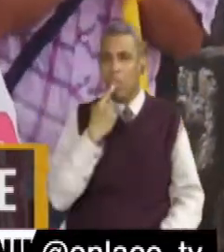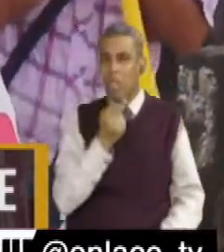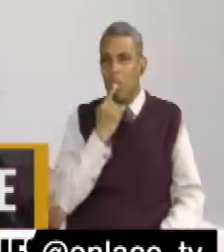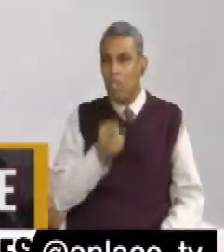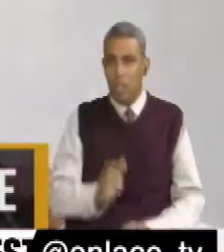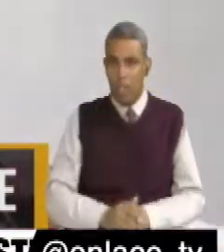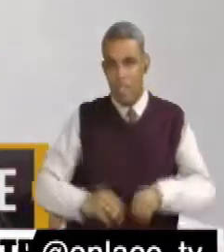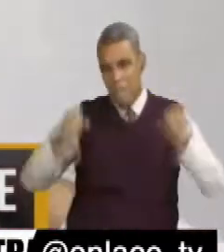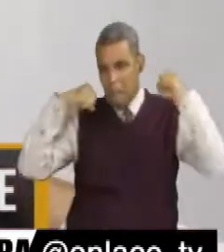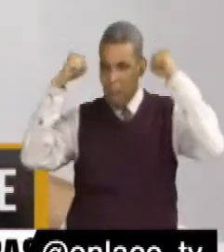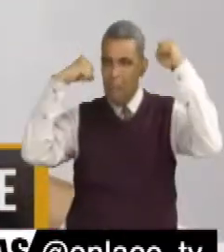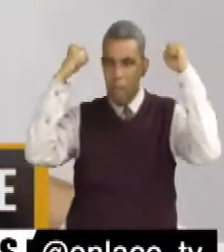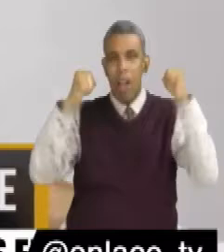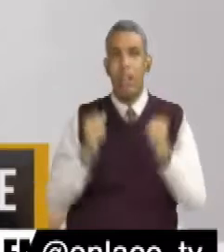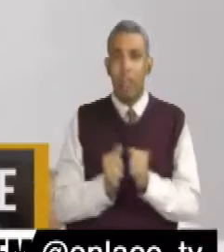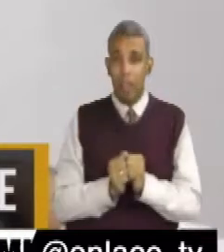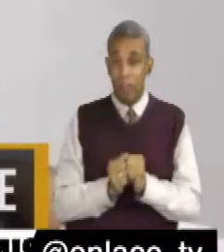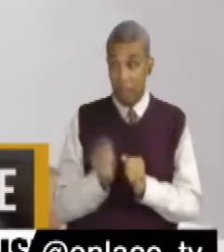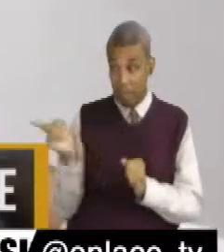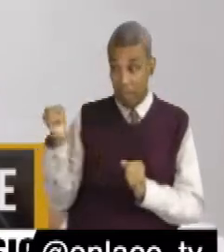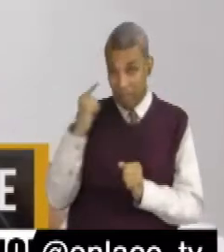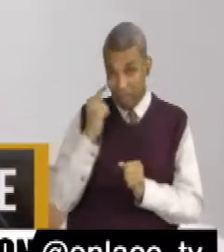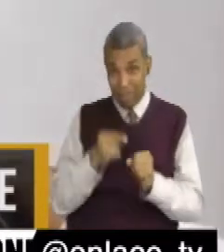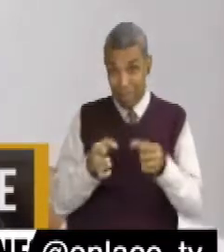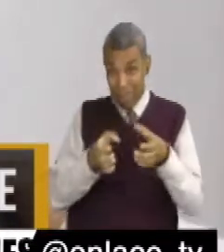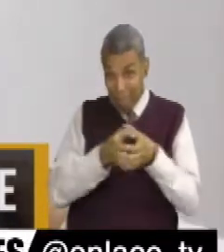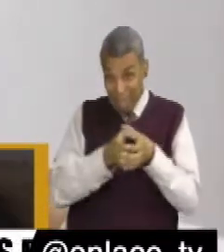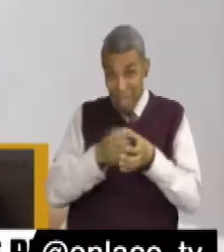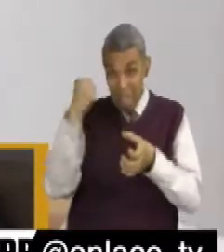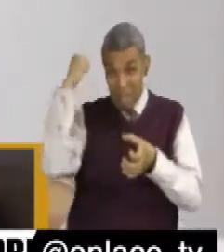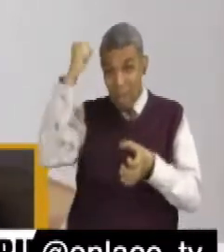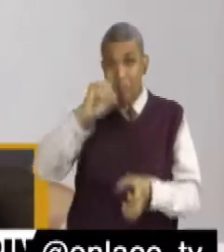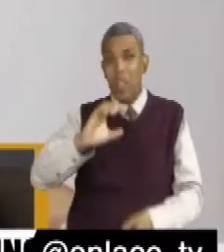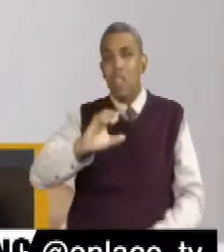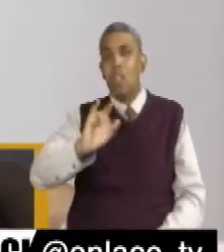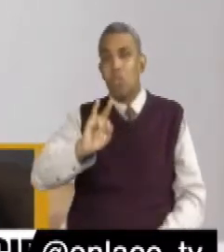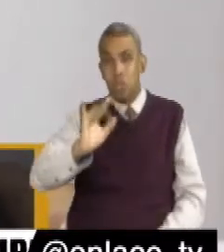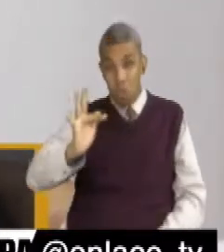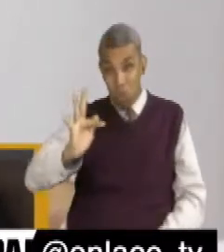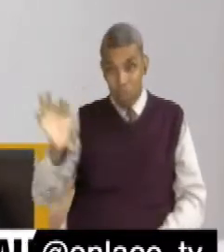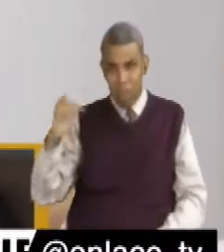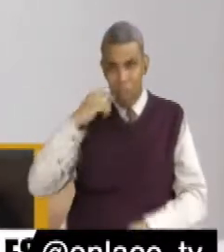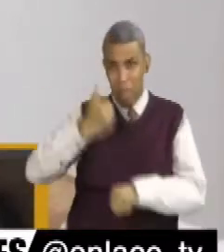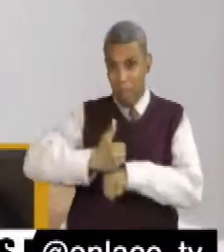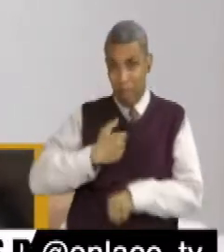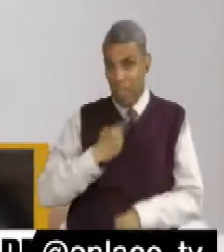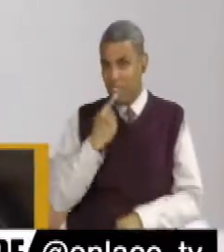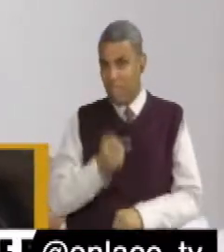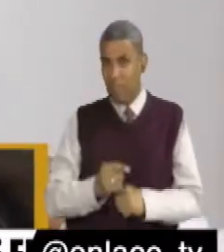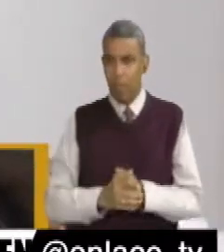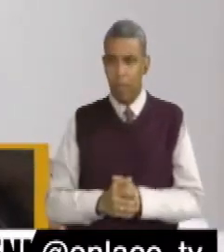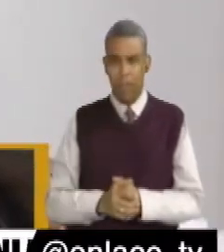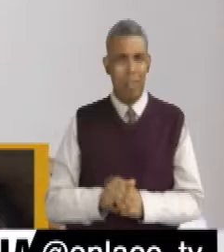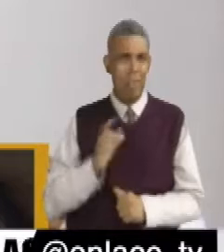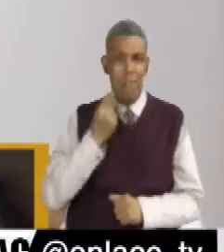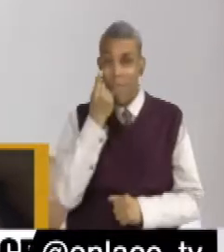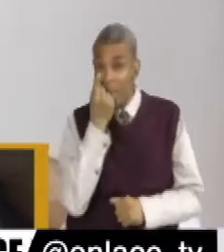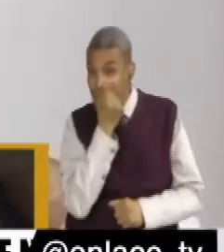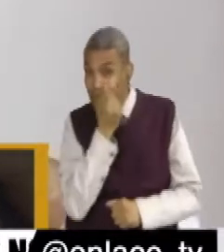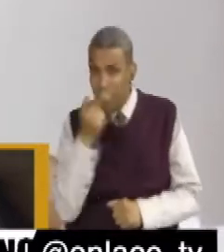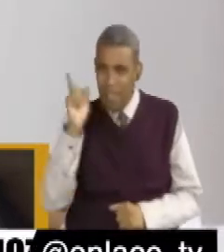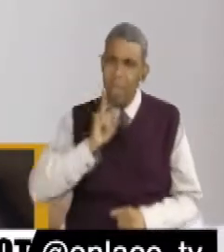Doris Flores. Y como aquí a Barranca Bermeja le dijo que no iba el PMRB y dio su